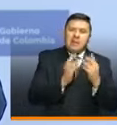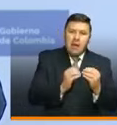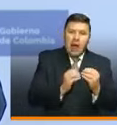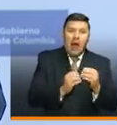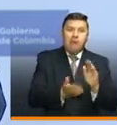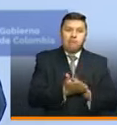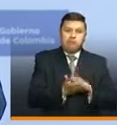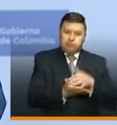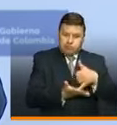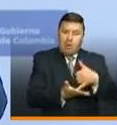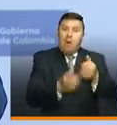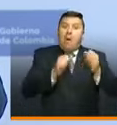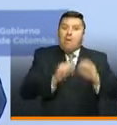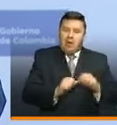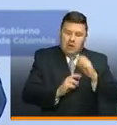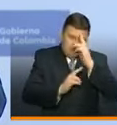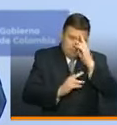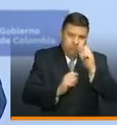esto posible. Entonces,